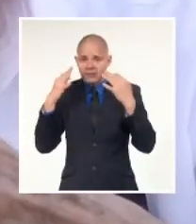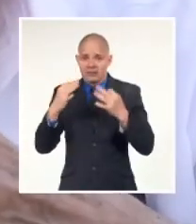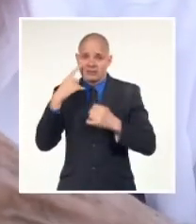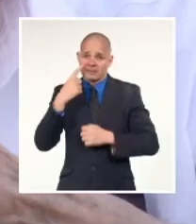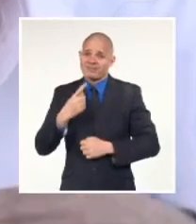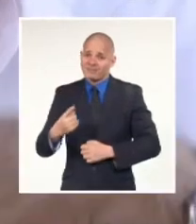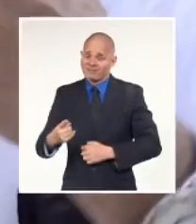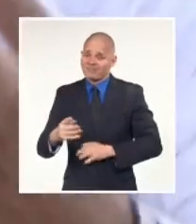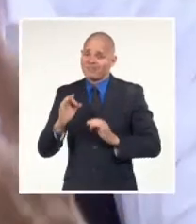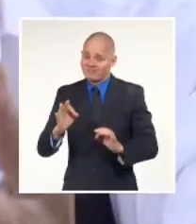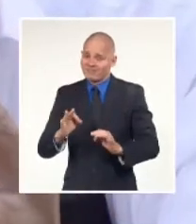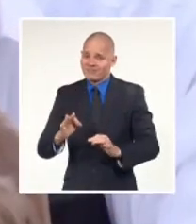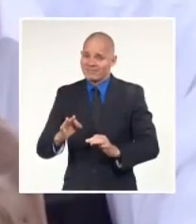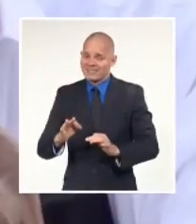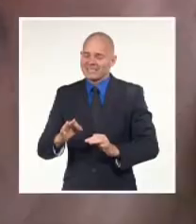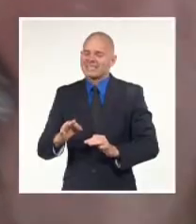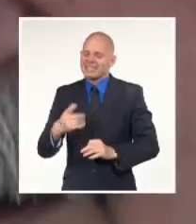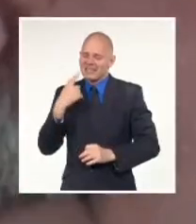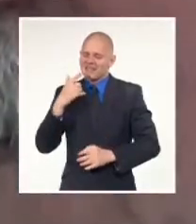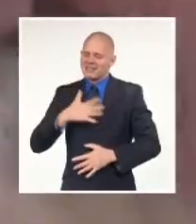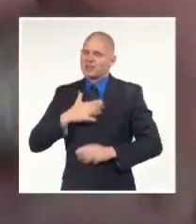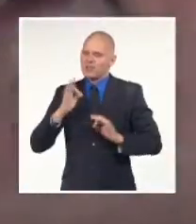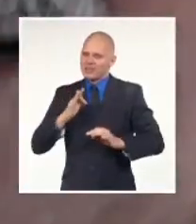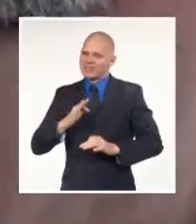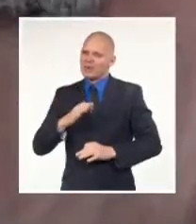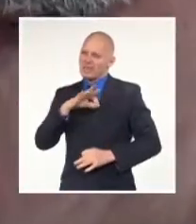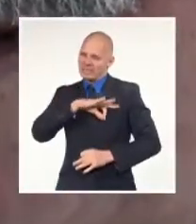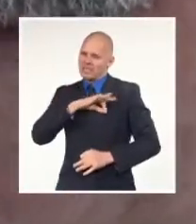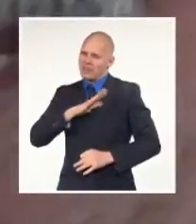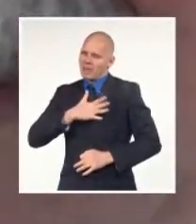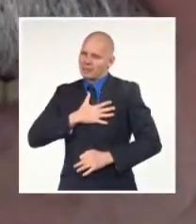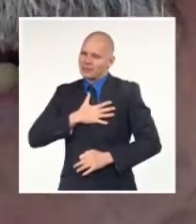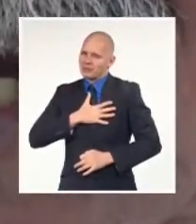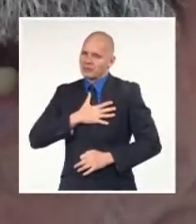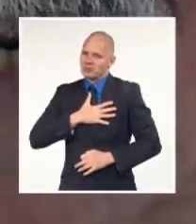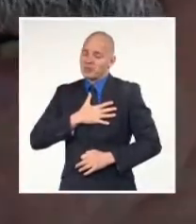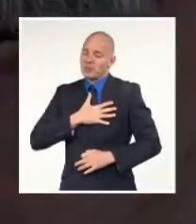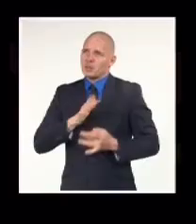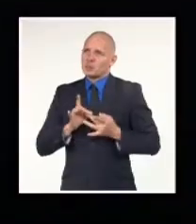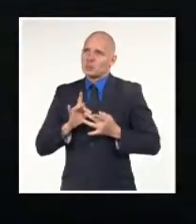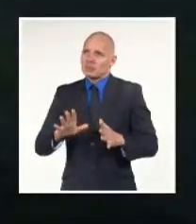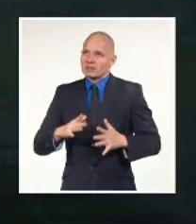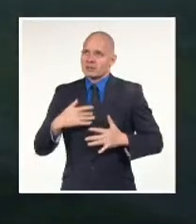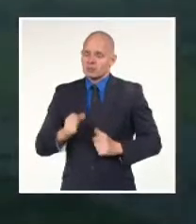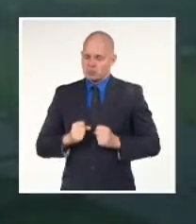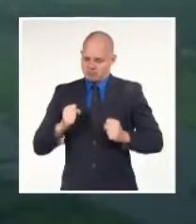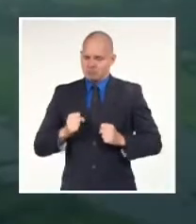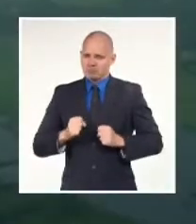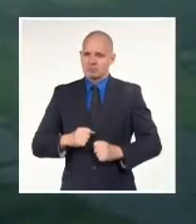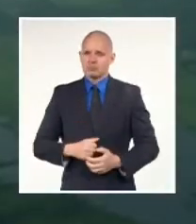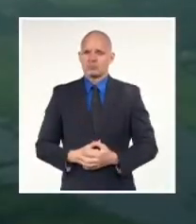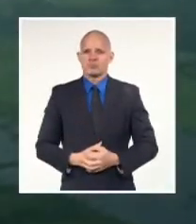no había perdido mi sensibilidad y vencí, me dije, vencí la cárcel.